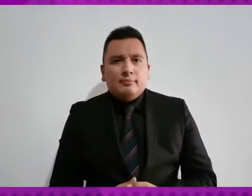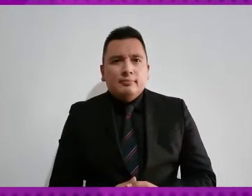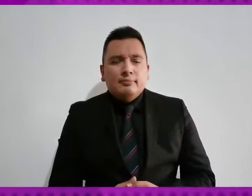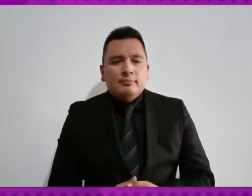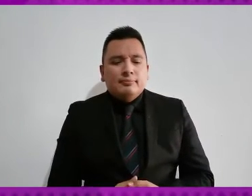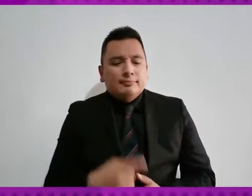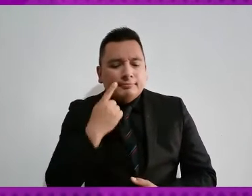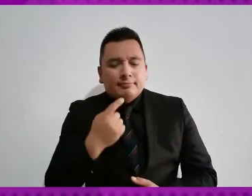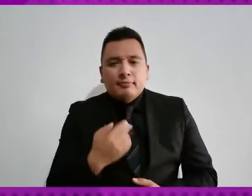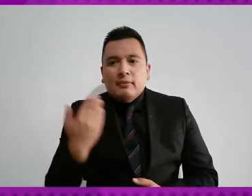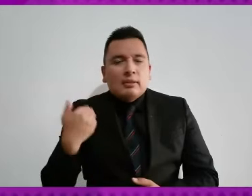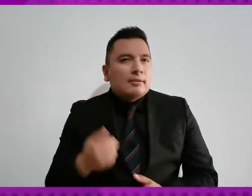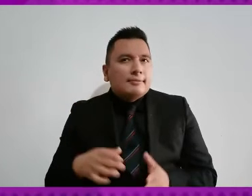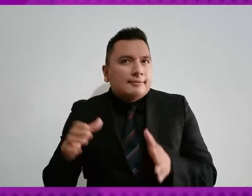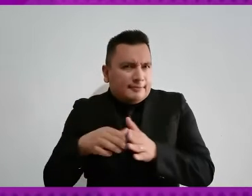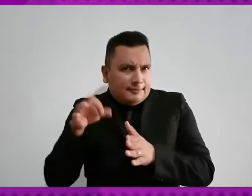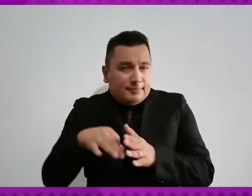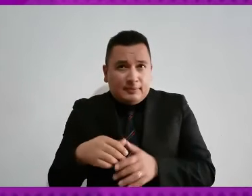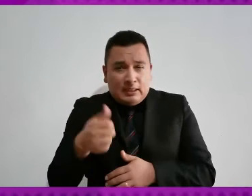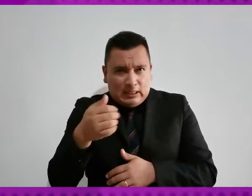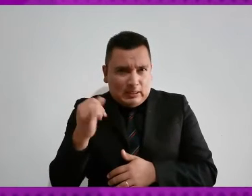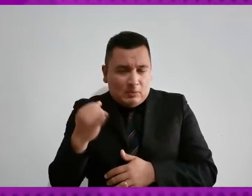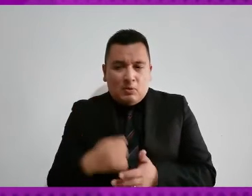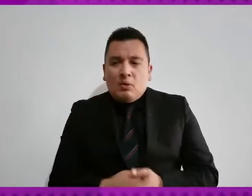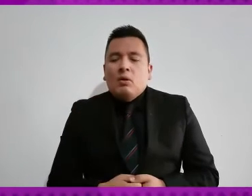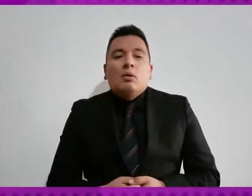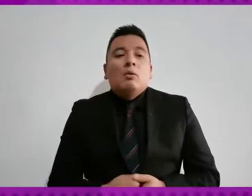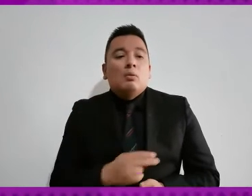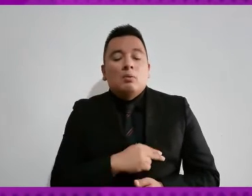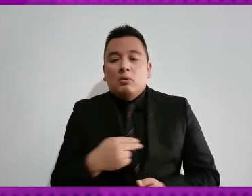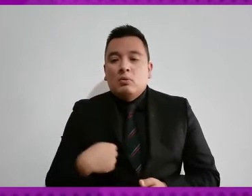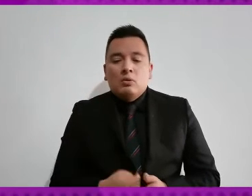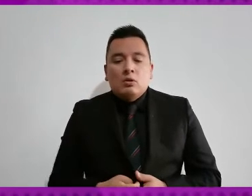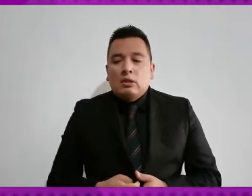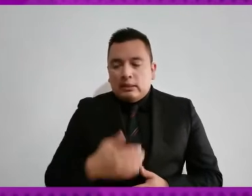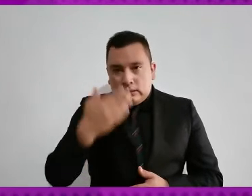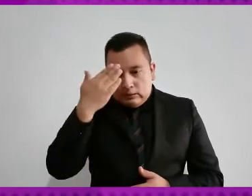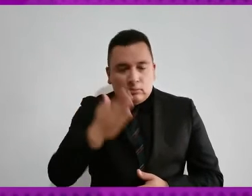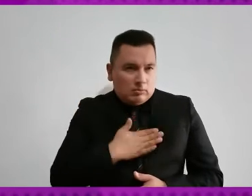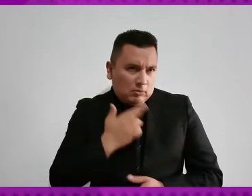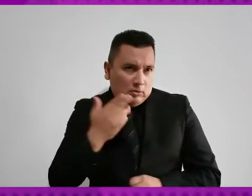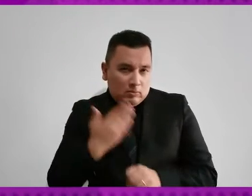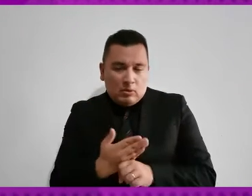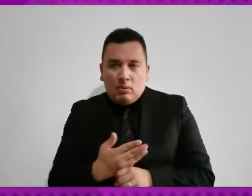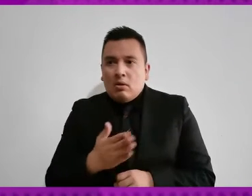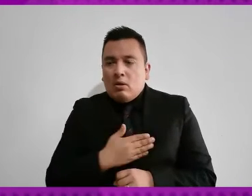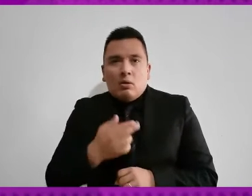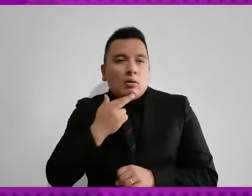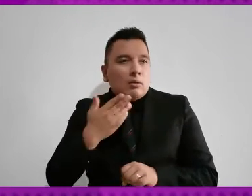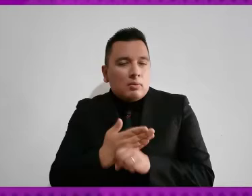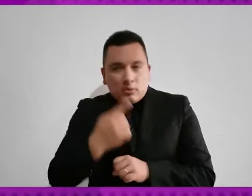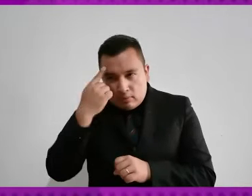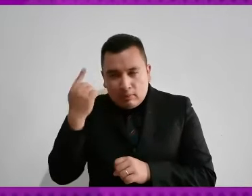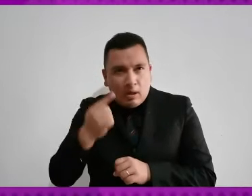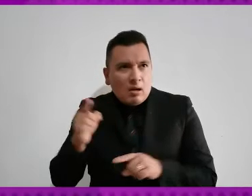sentido, en el pasado proceso electoral, utilizamos a través de la responsabilidad de un servidor como director